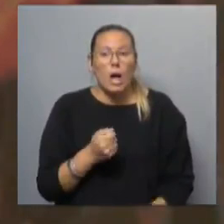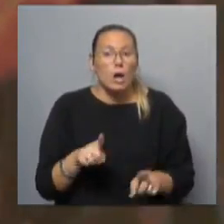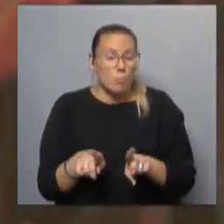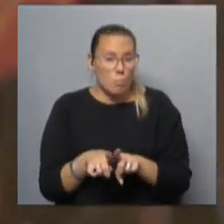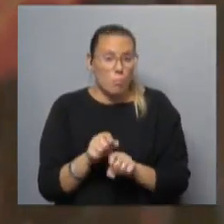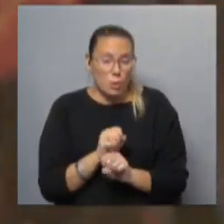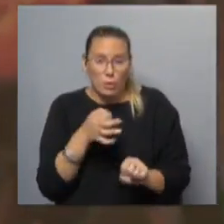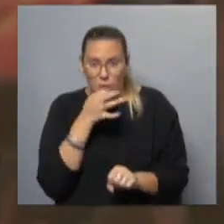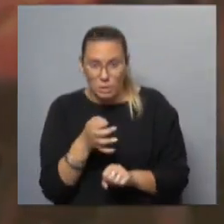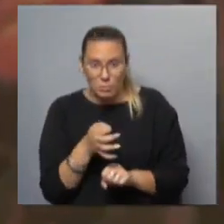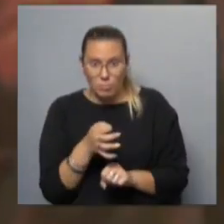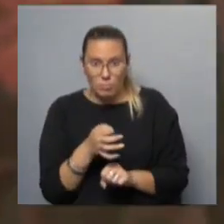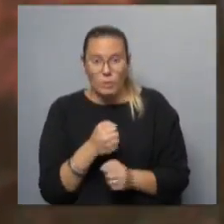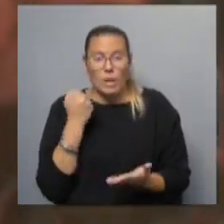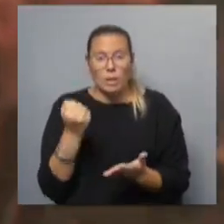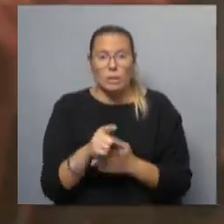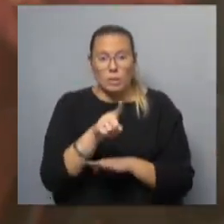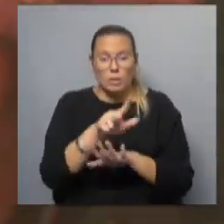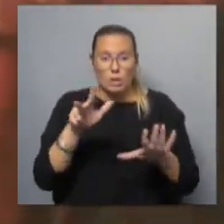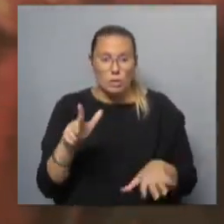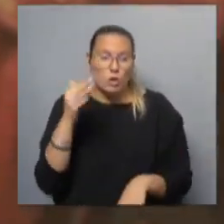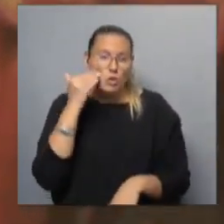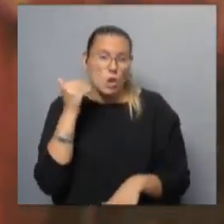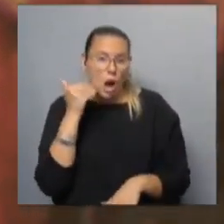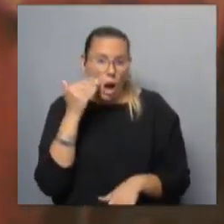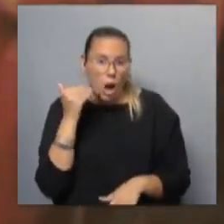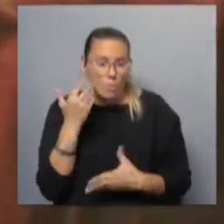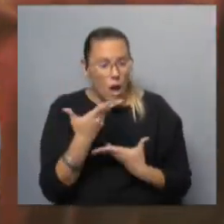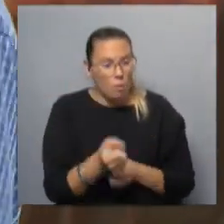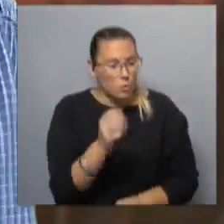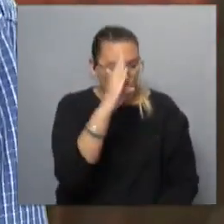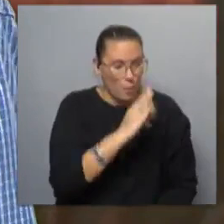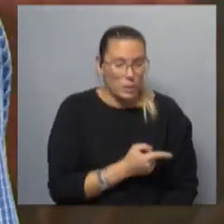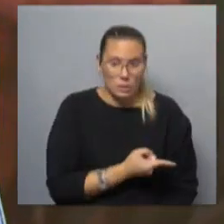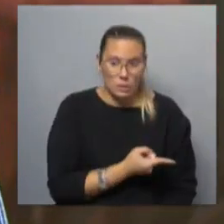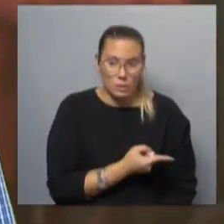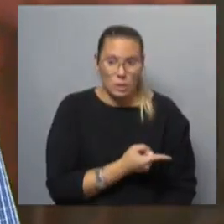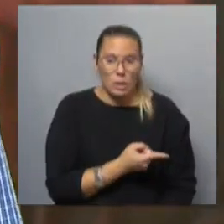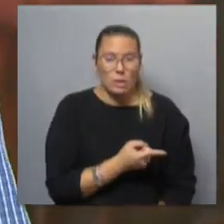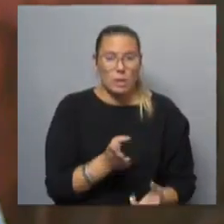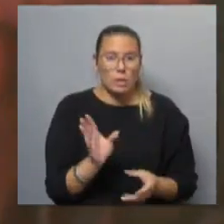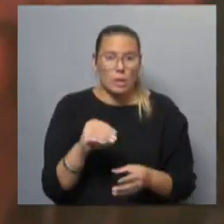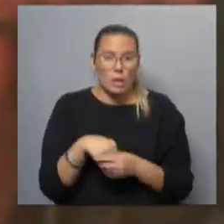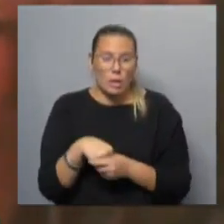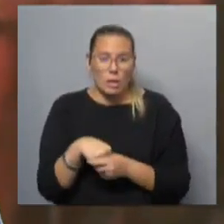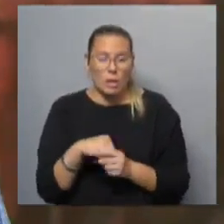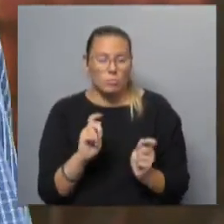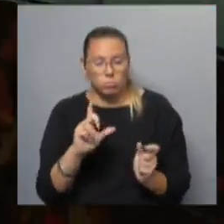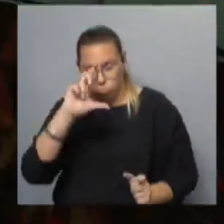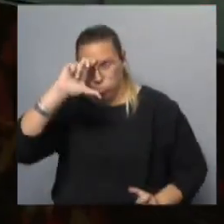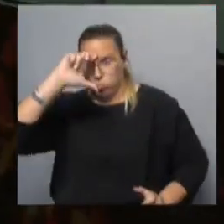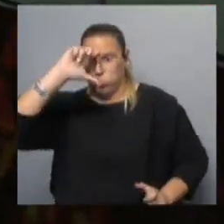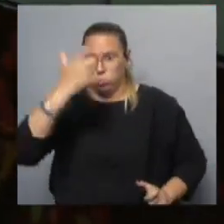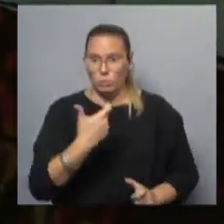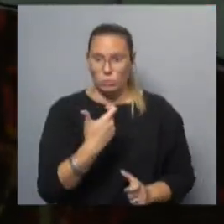que si hasta el 18 de abril estaba del lado de los brasileños, desde que se incorporó a la cruzada se transformó